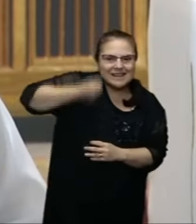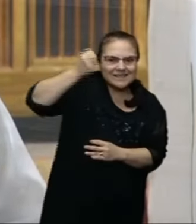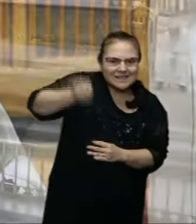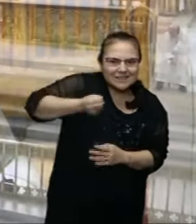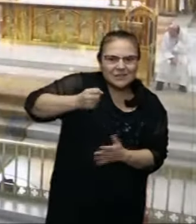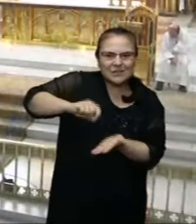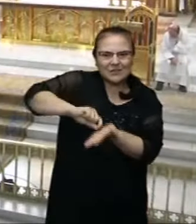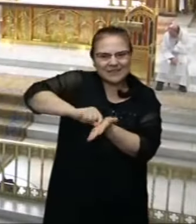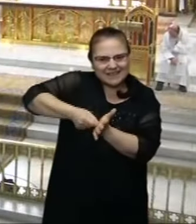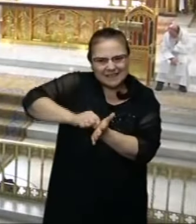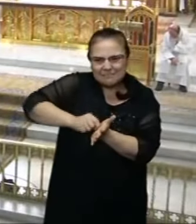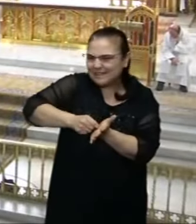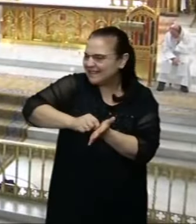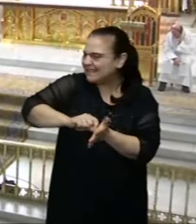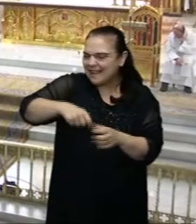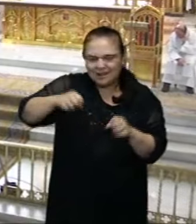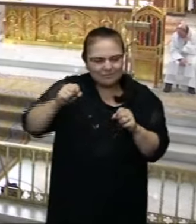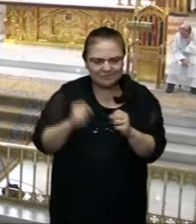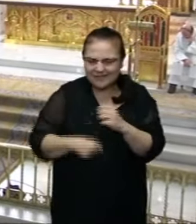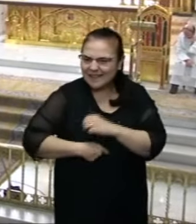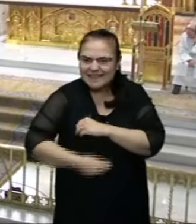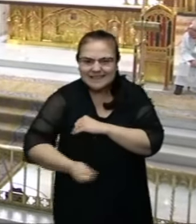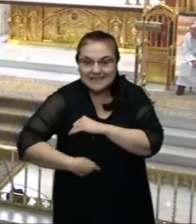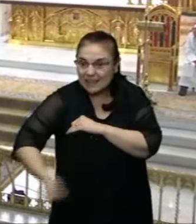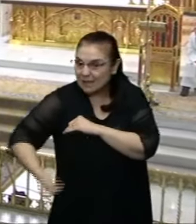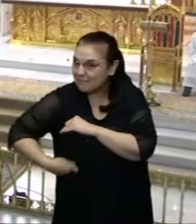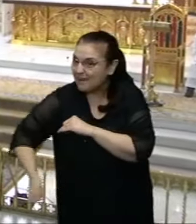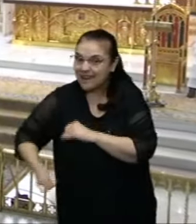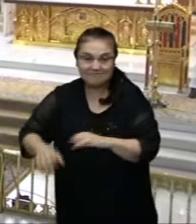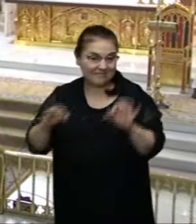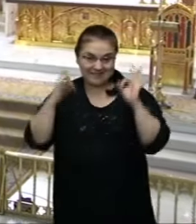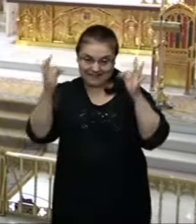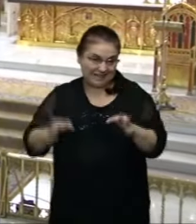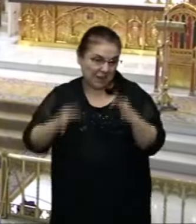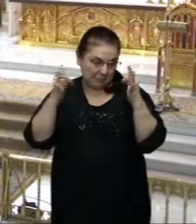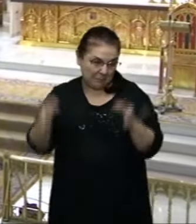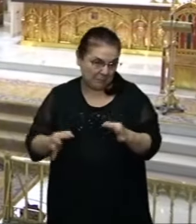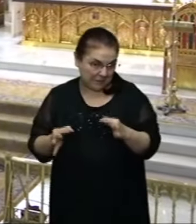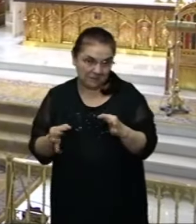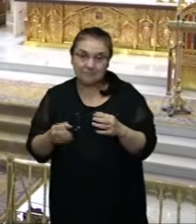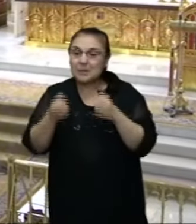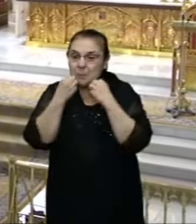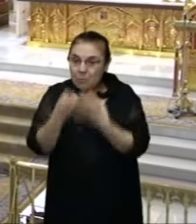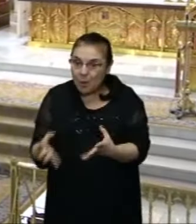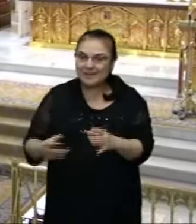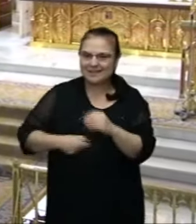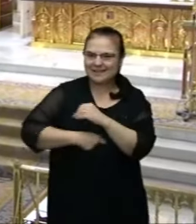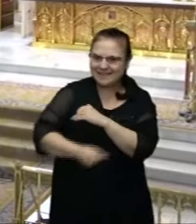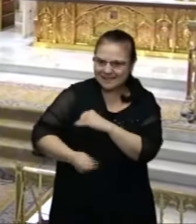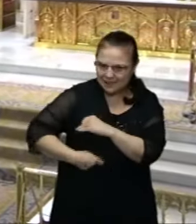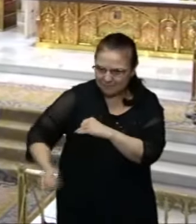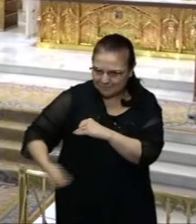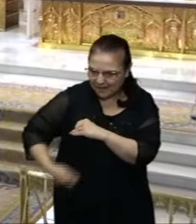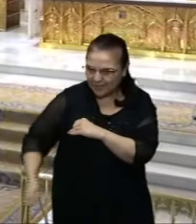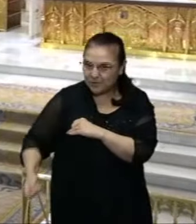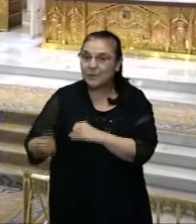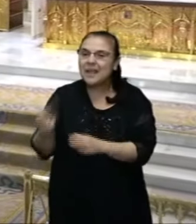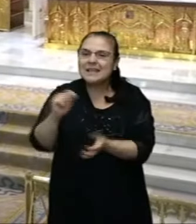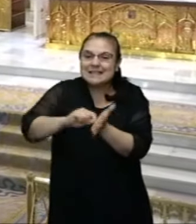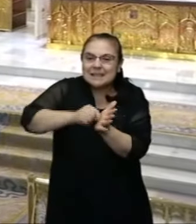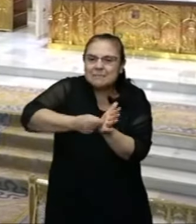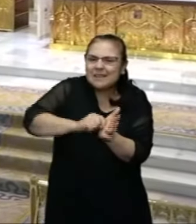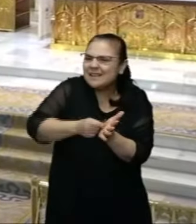siempre. El buen sembrador, este sembrador que sale en el Evangelio de hoy, dice que pone la semilla del